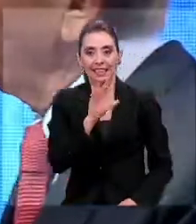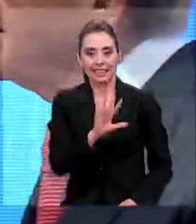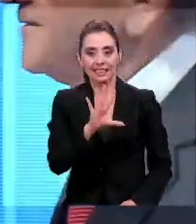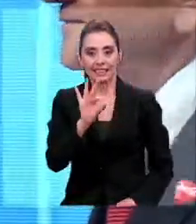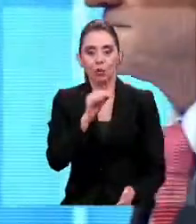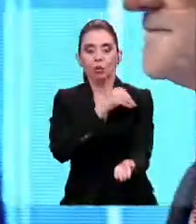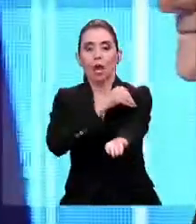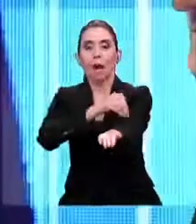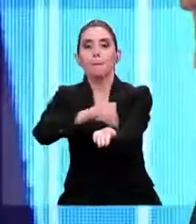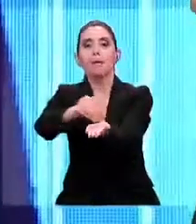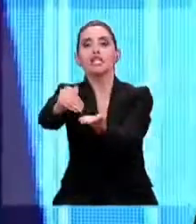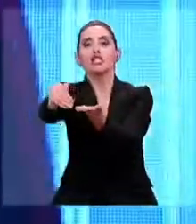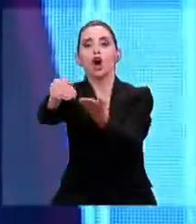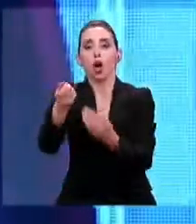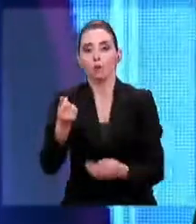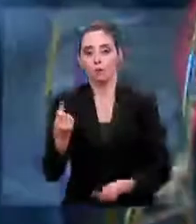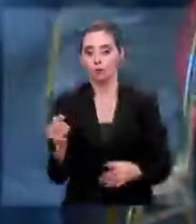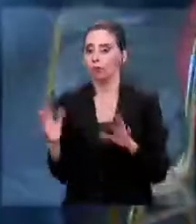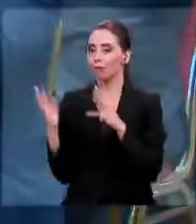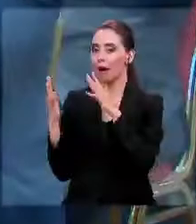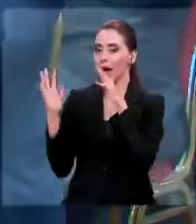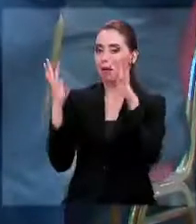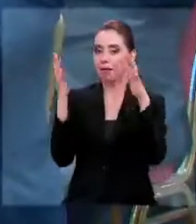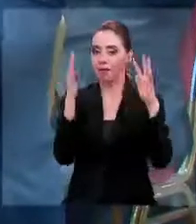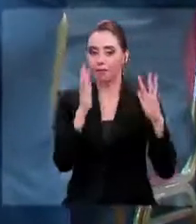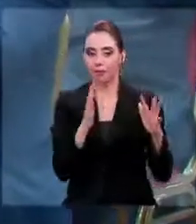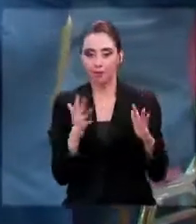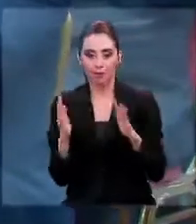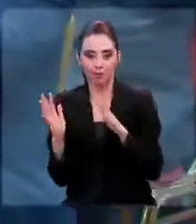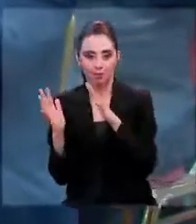350 millones de pesos.